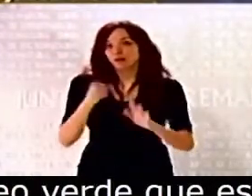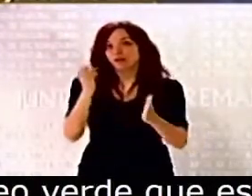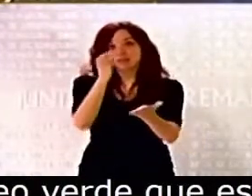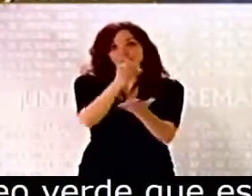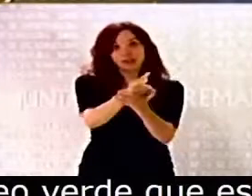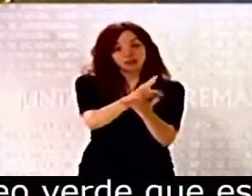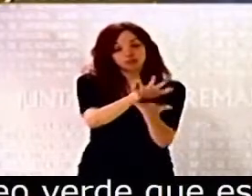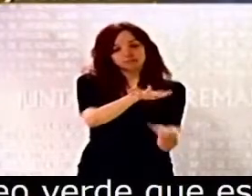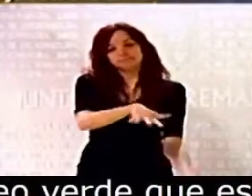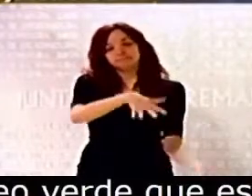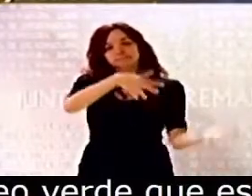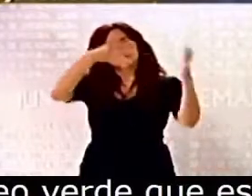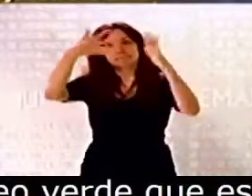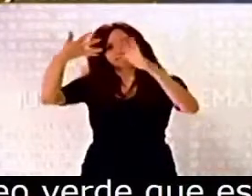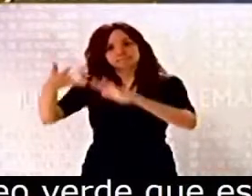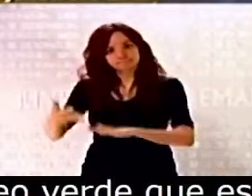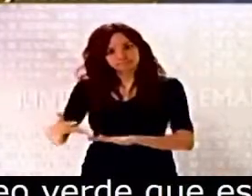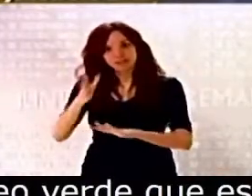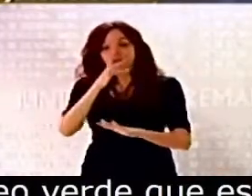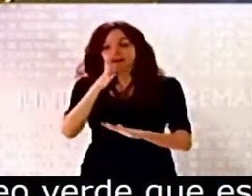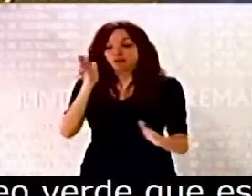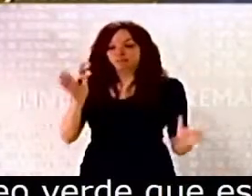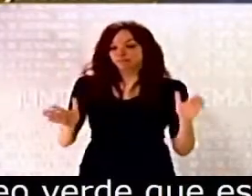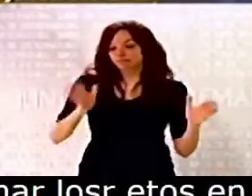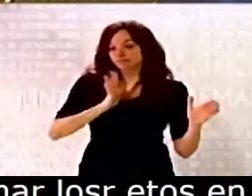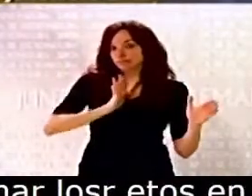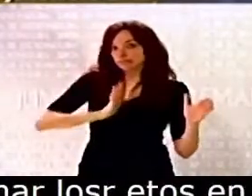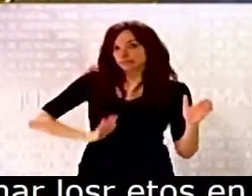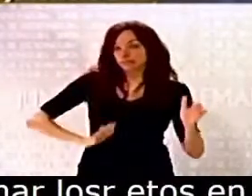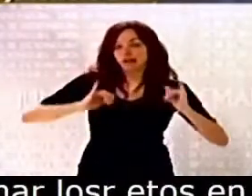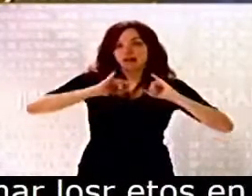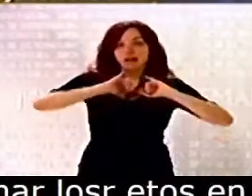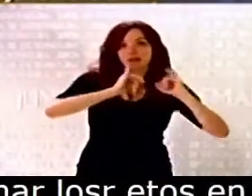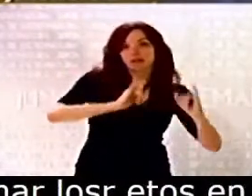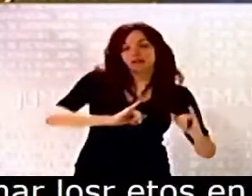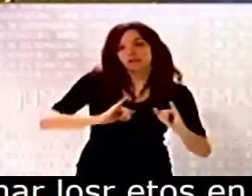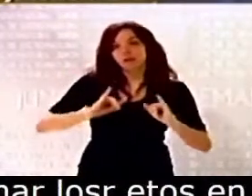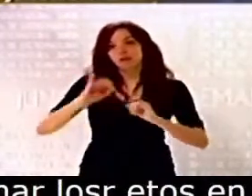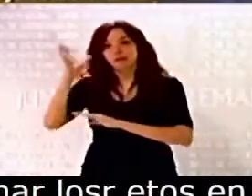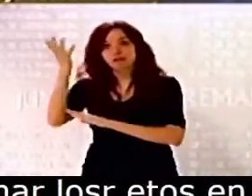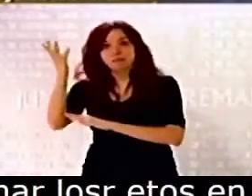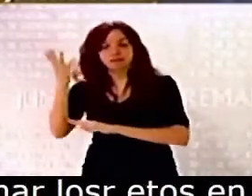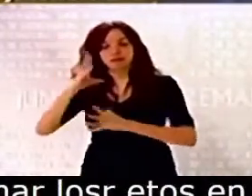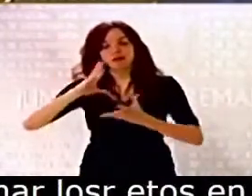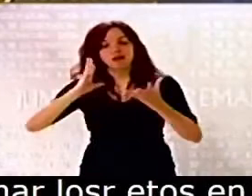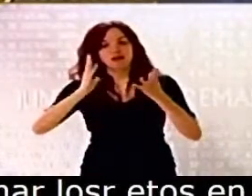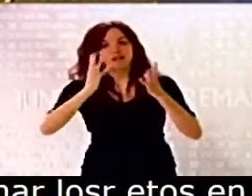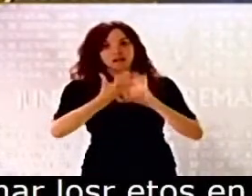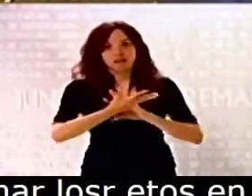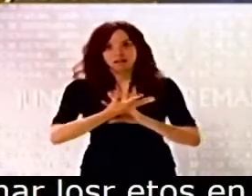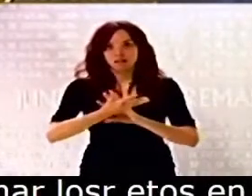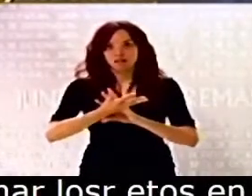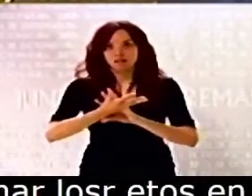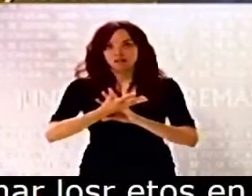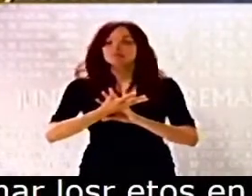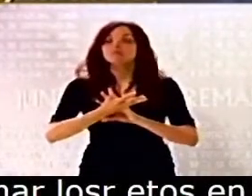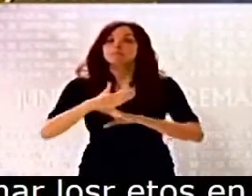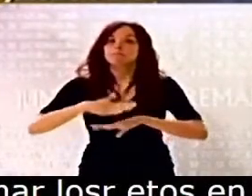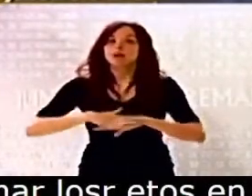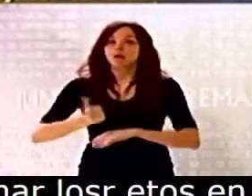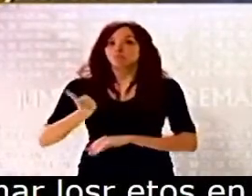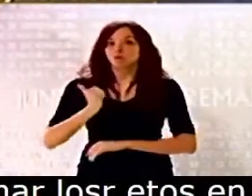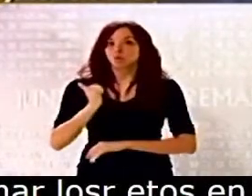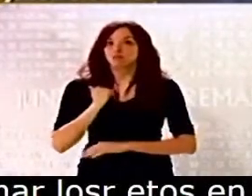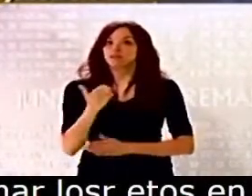este proceso de transición energética y climática en cuanto a las oportunidades del desarrollo